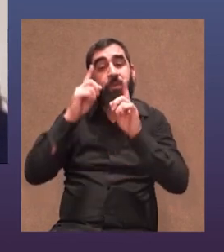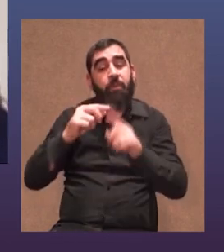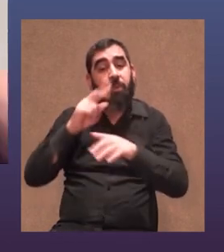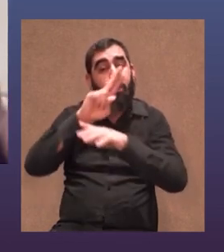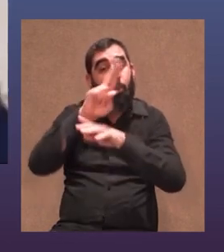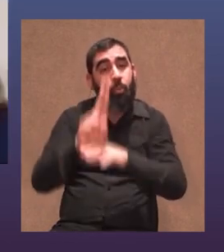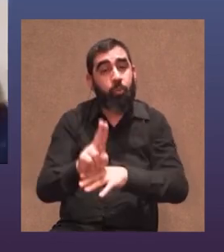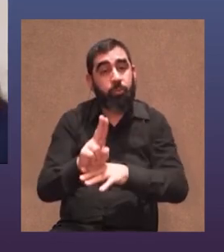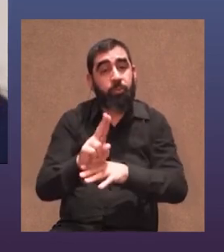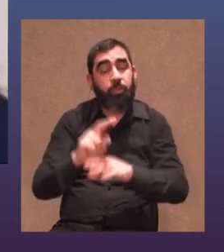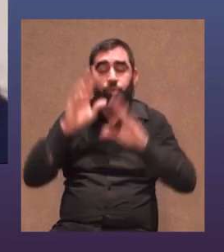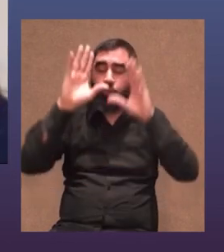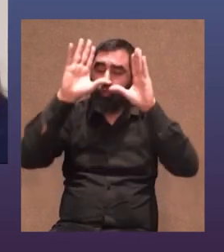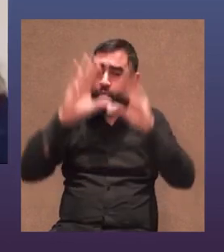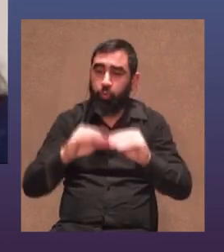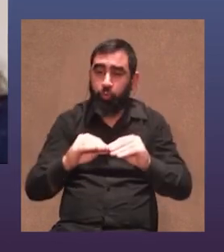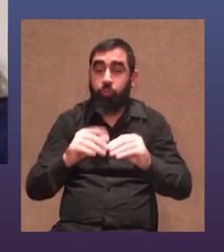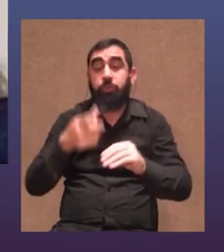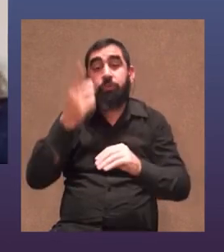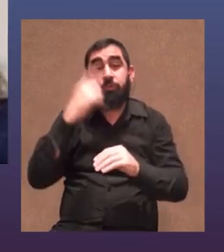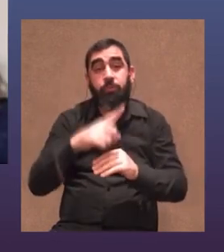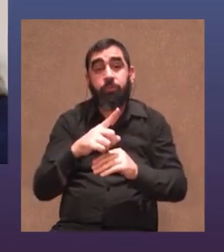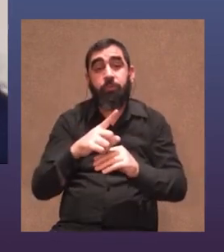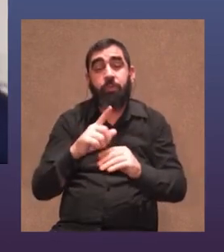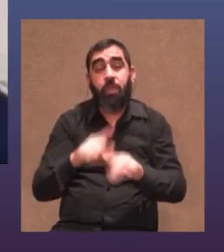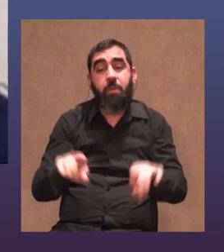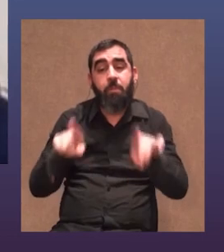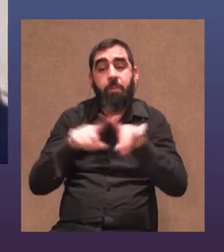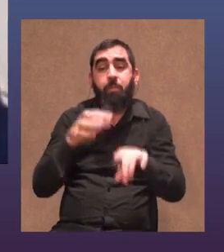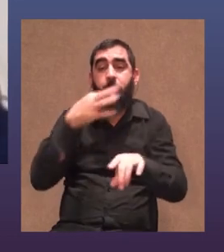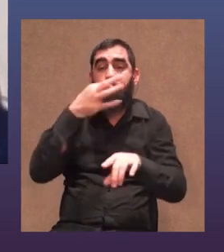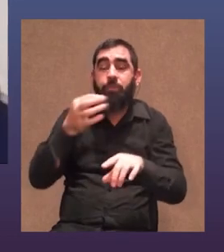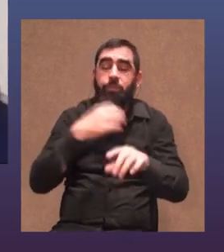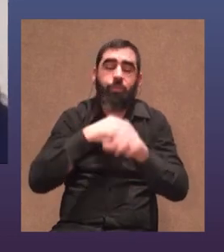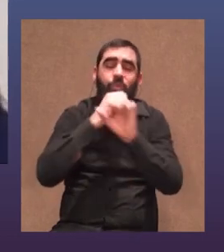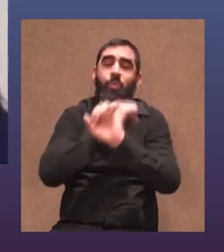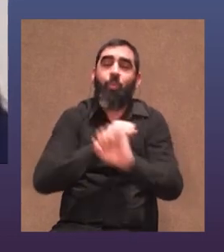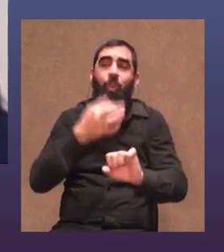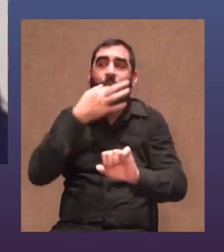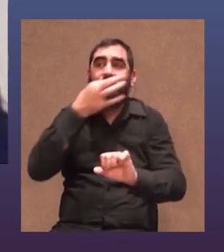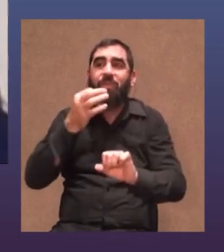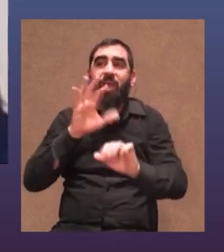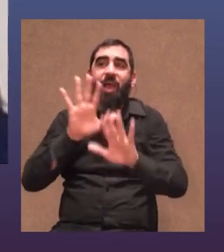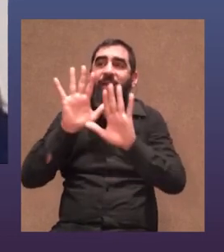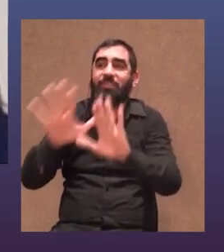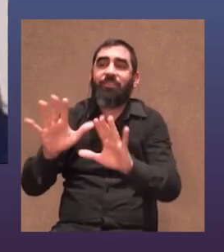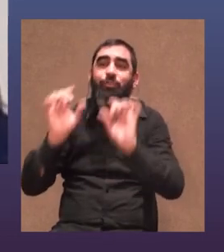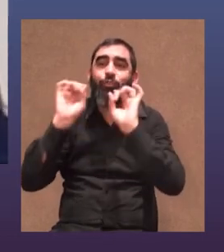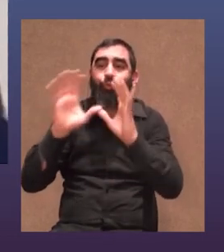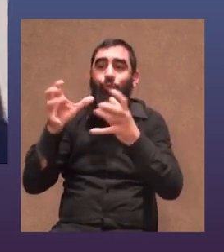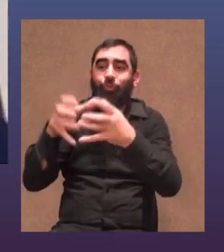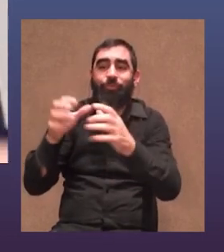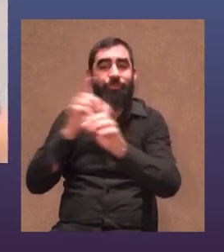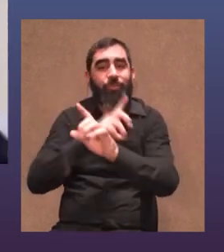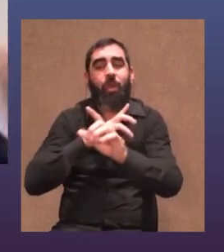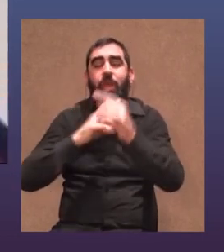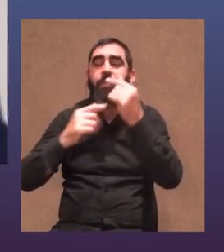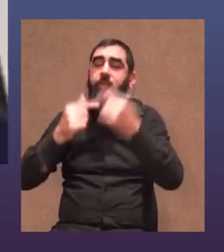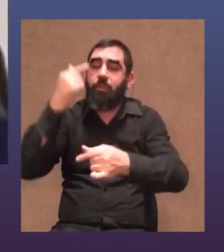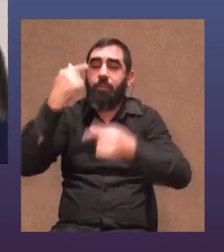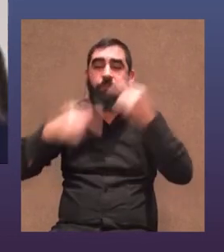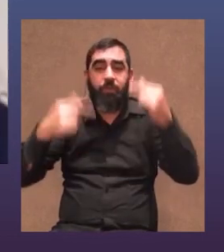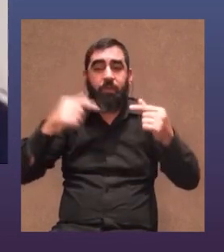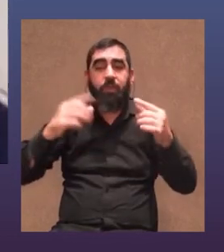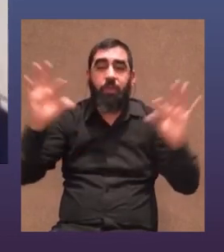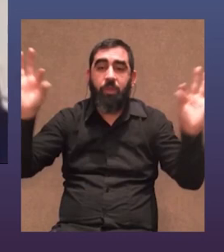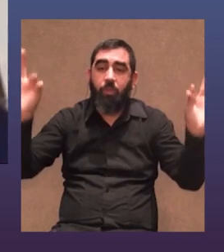utiliza de todo. Entonces, él mismo dice, bueno, no me puedo definir desde un género, porque en realidad